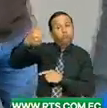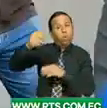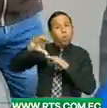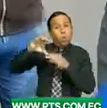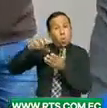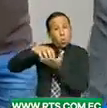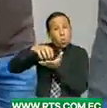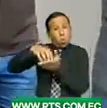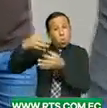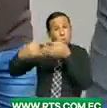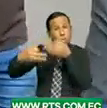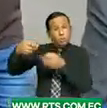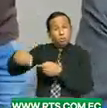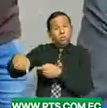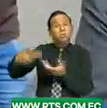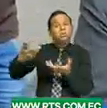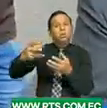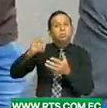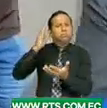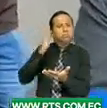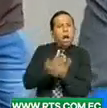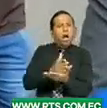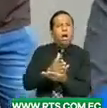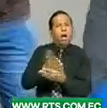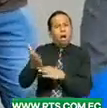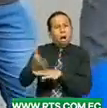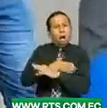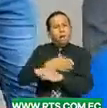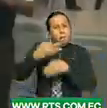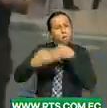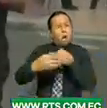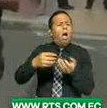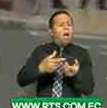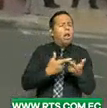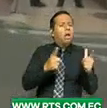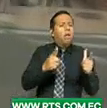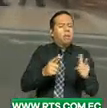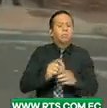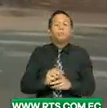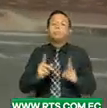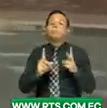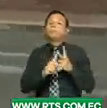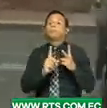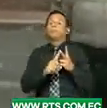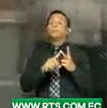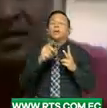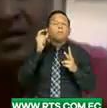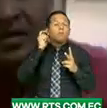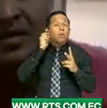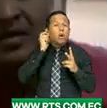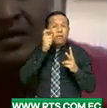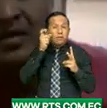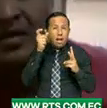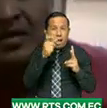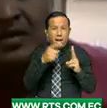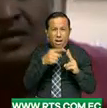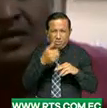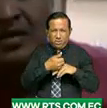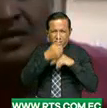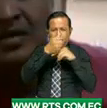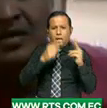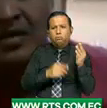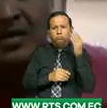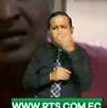sin efecto la sentencia del juez de Manglar Alto. La Fiscal General del Estado, Diana Salazar, y demás actores